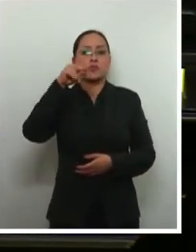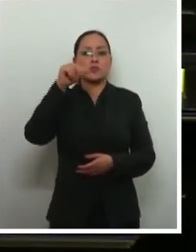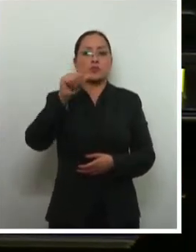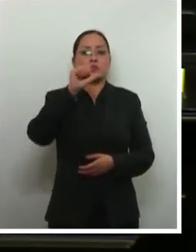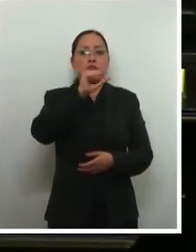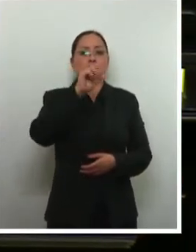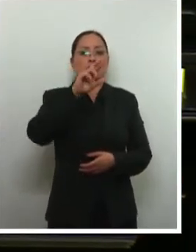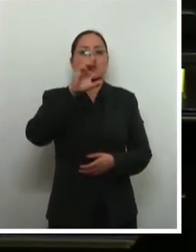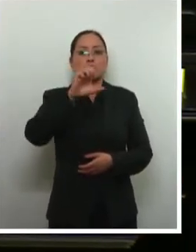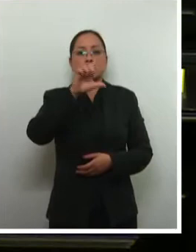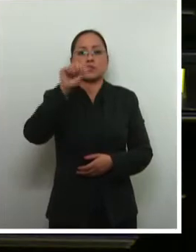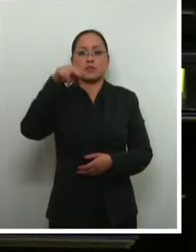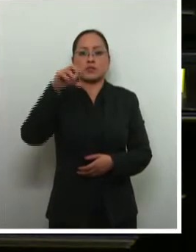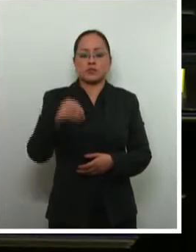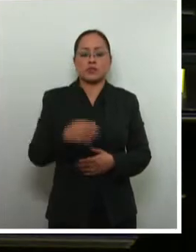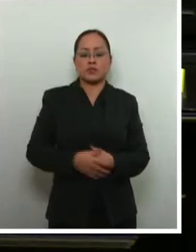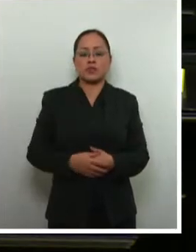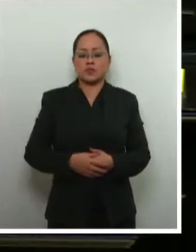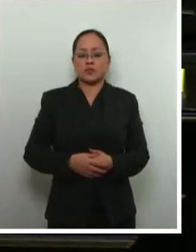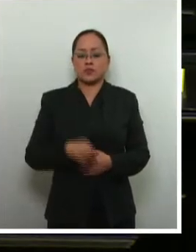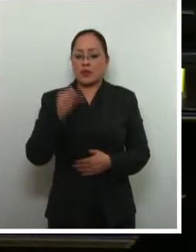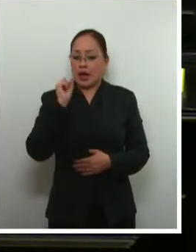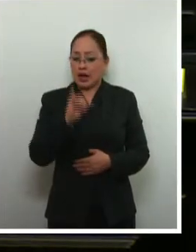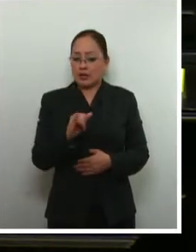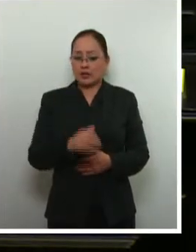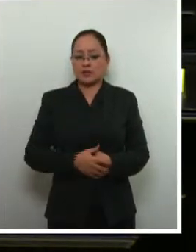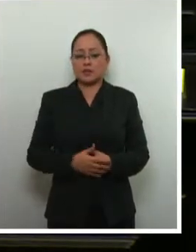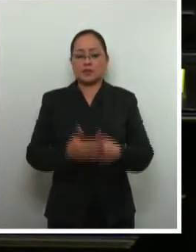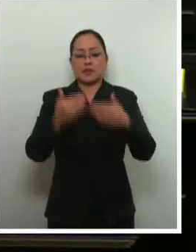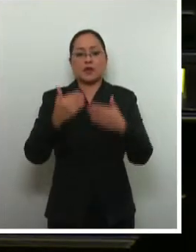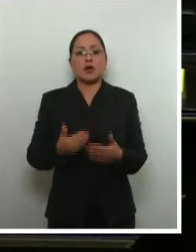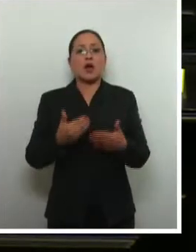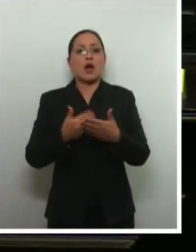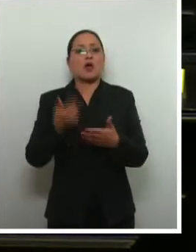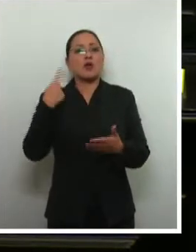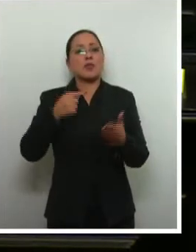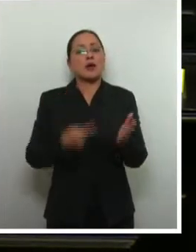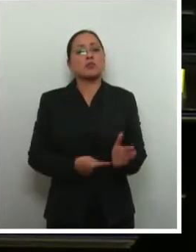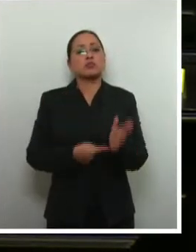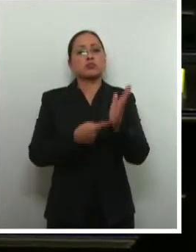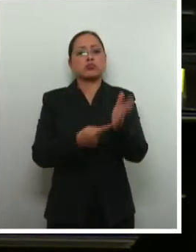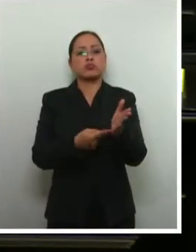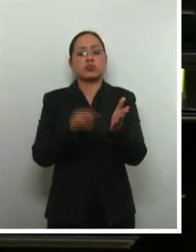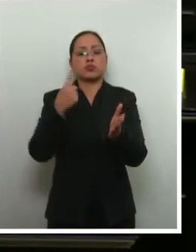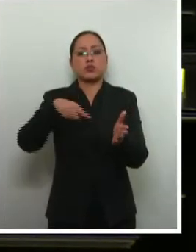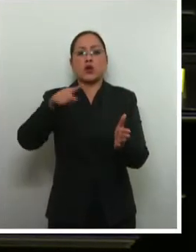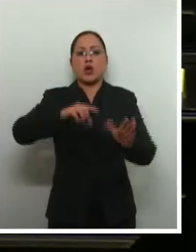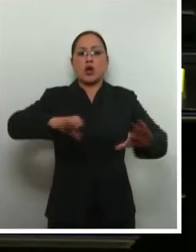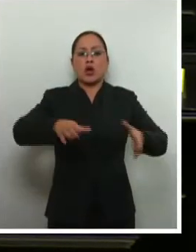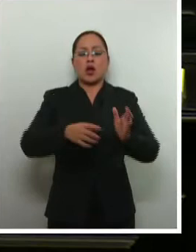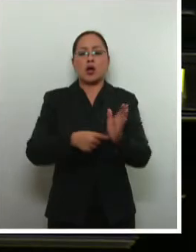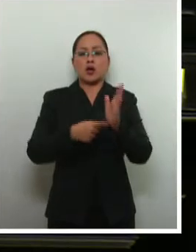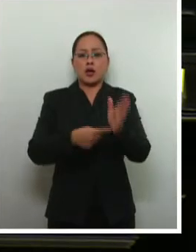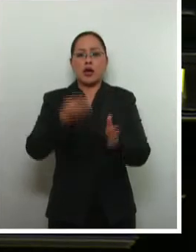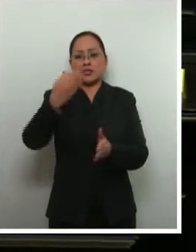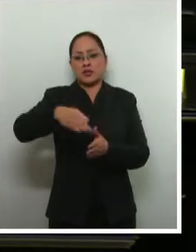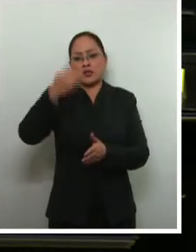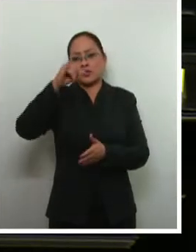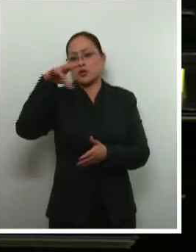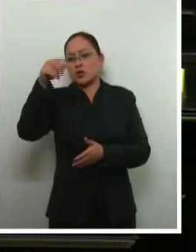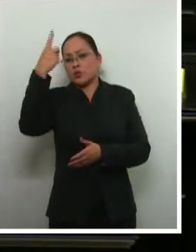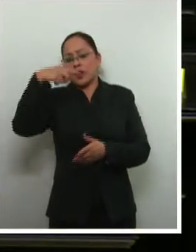Arellano. De esta forma, vamos a poner a consideración de la Asamblea si se admiten